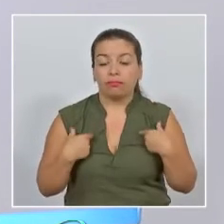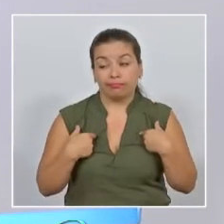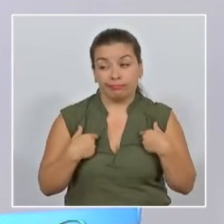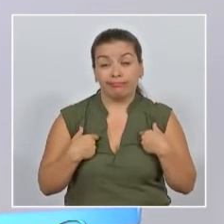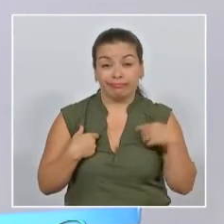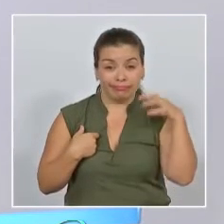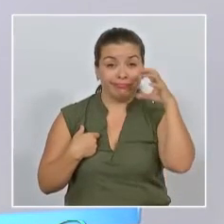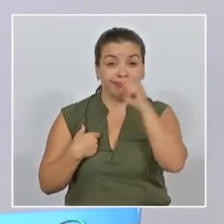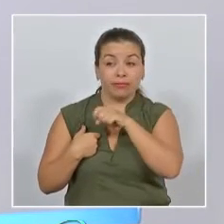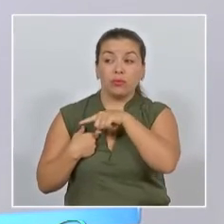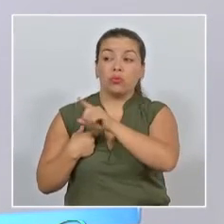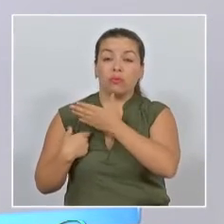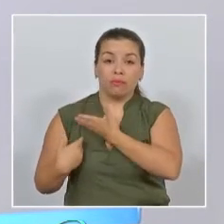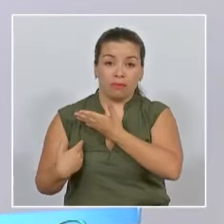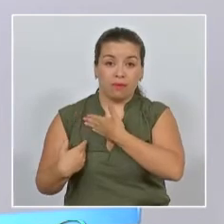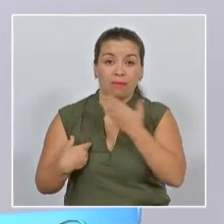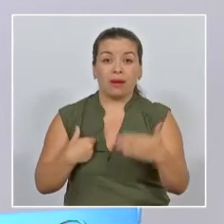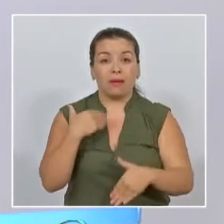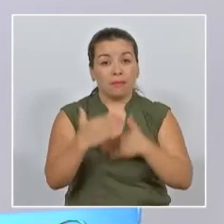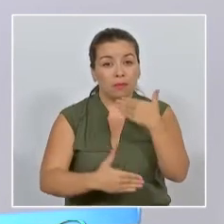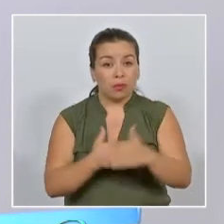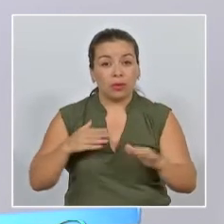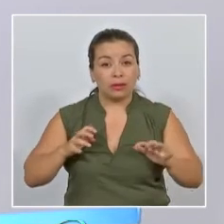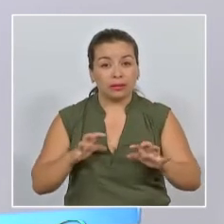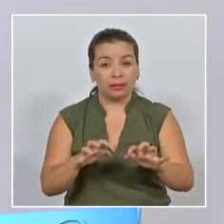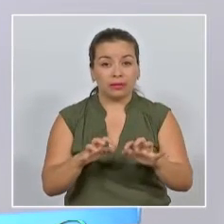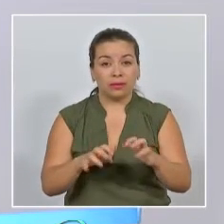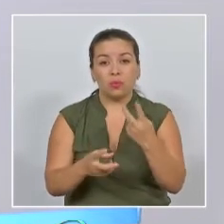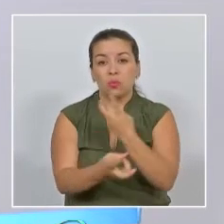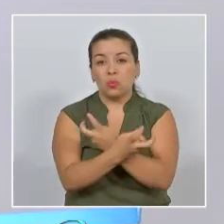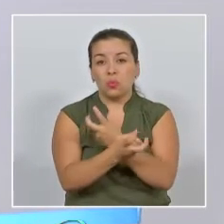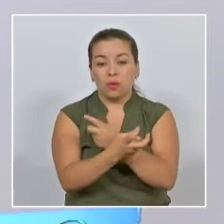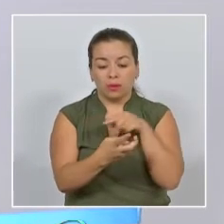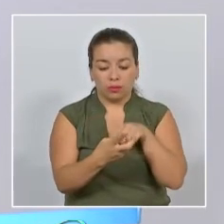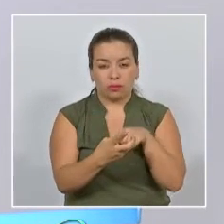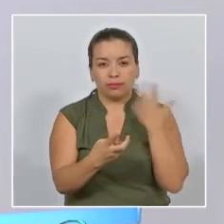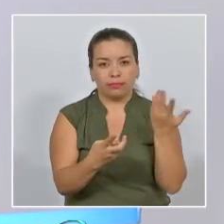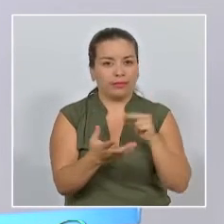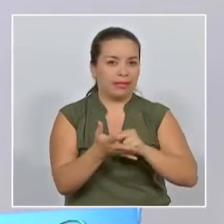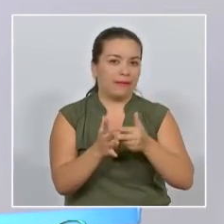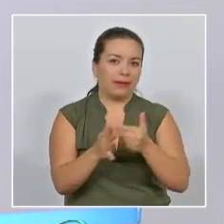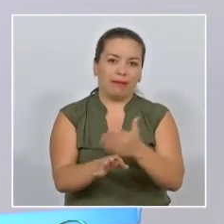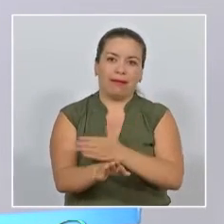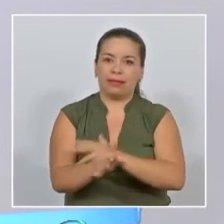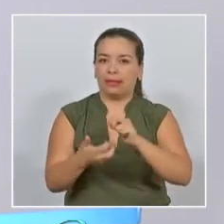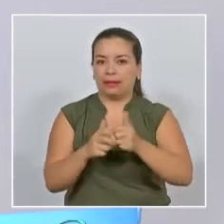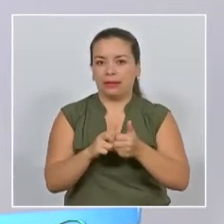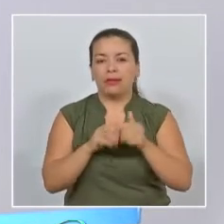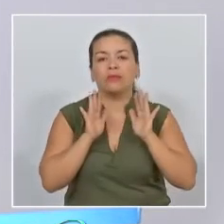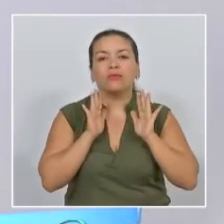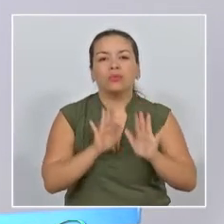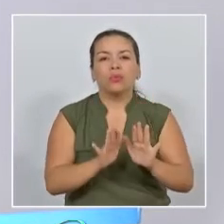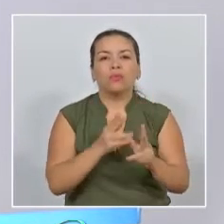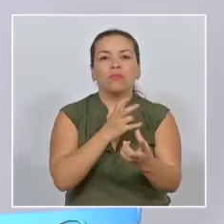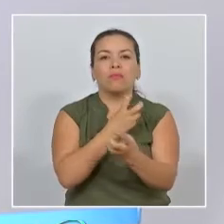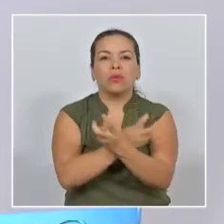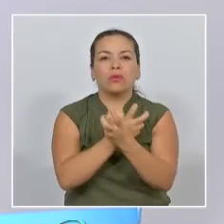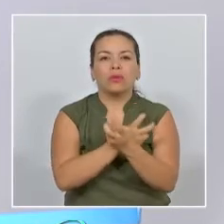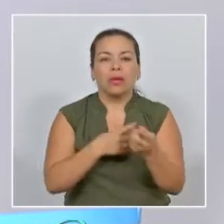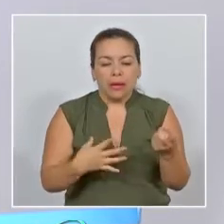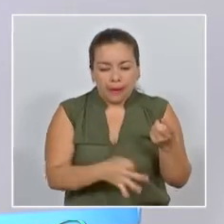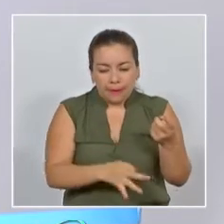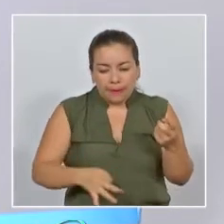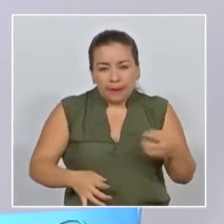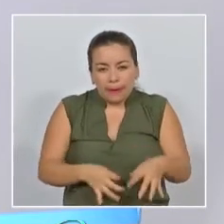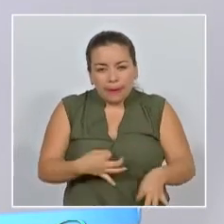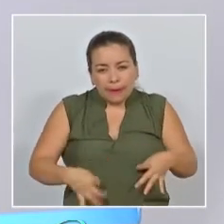Evidentemente, su mamá para tener un proceso infeccioso crónico en un hueso, como una osteomielitis, y estar haciendo un proceso de herpes,